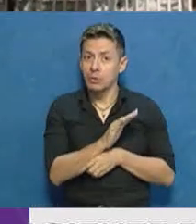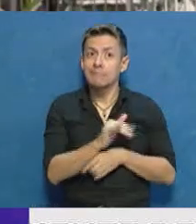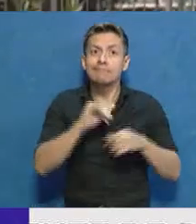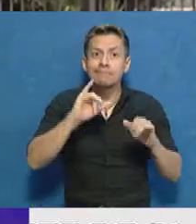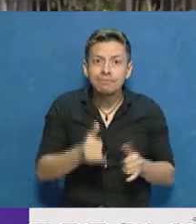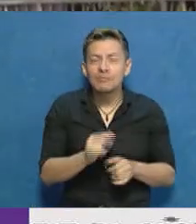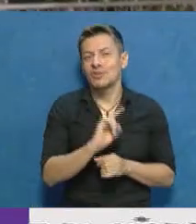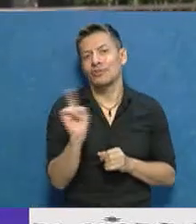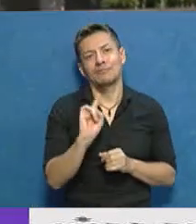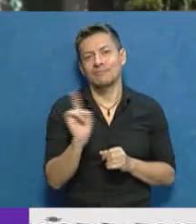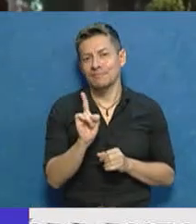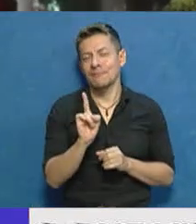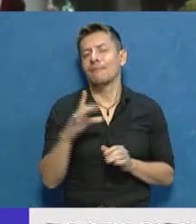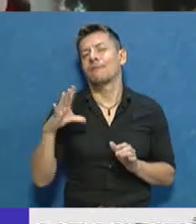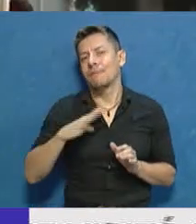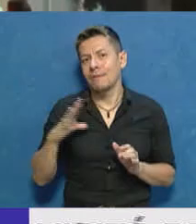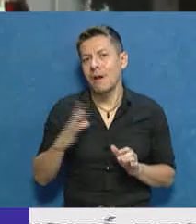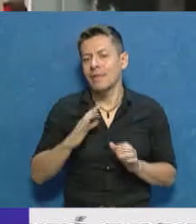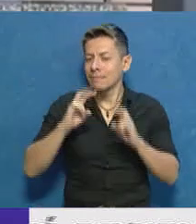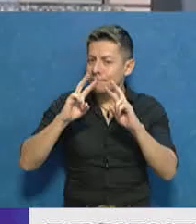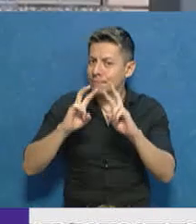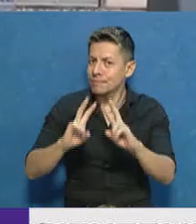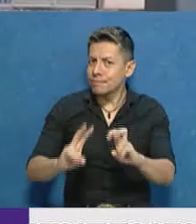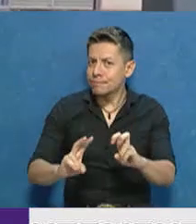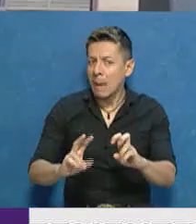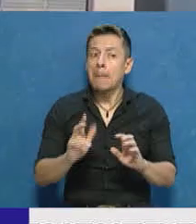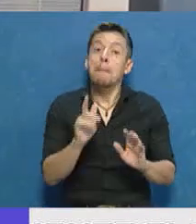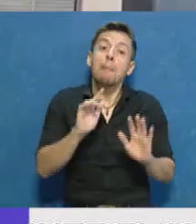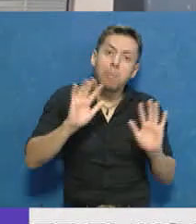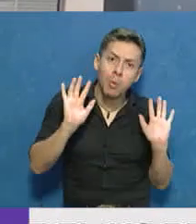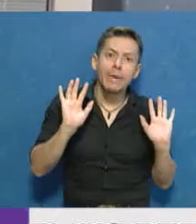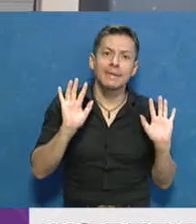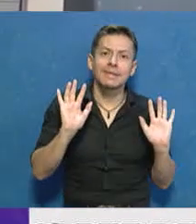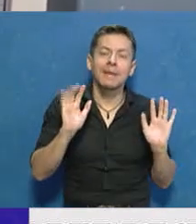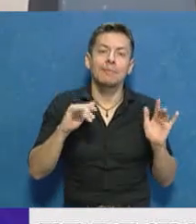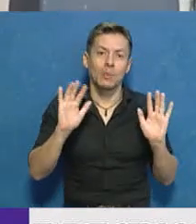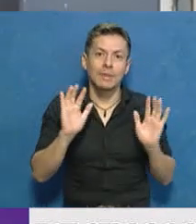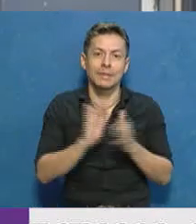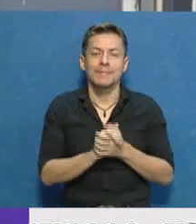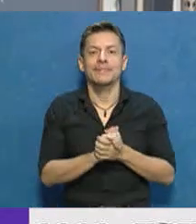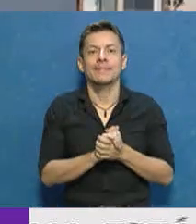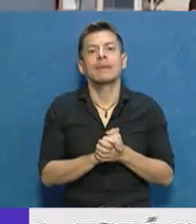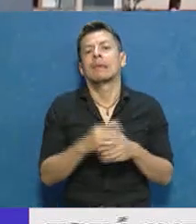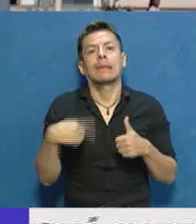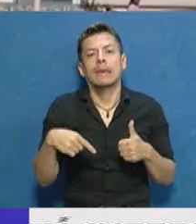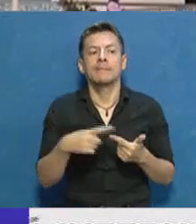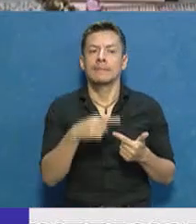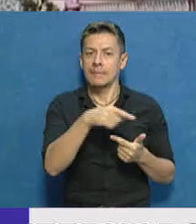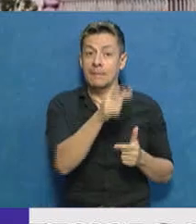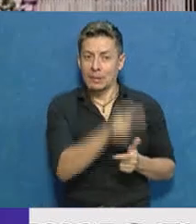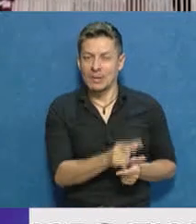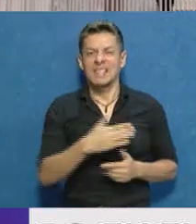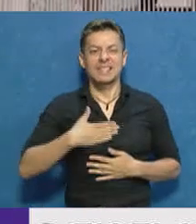dado los criterios para que se considere caso sospechoso, que es como lo hemos estado escuchando, que tiene que ver con